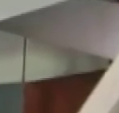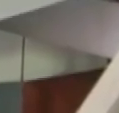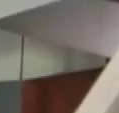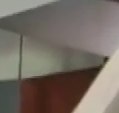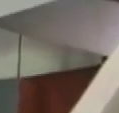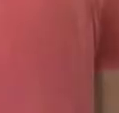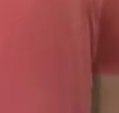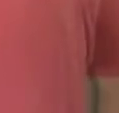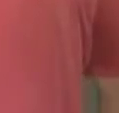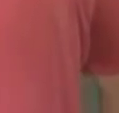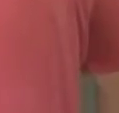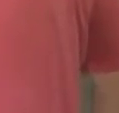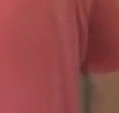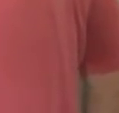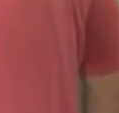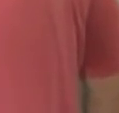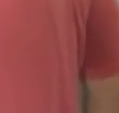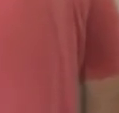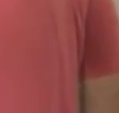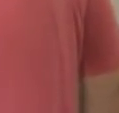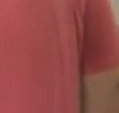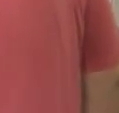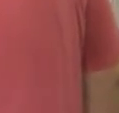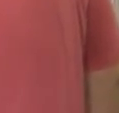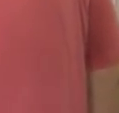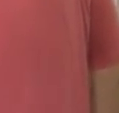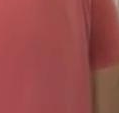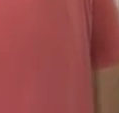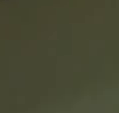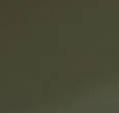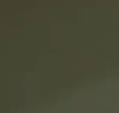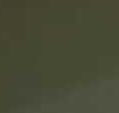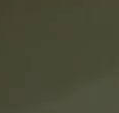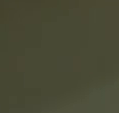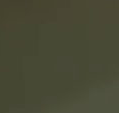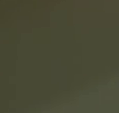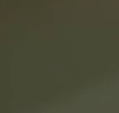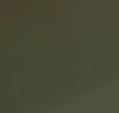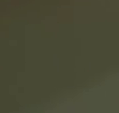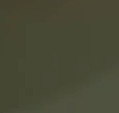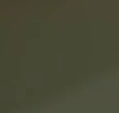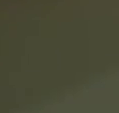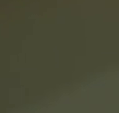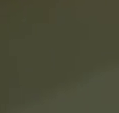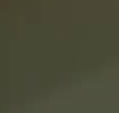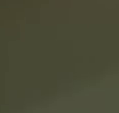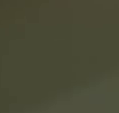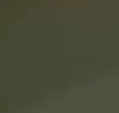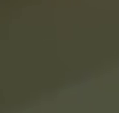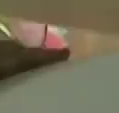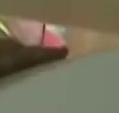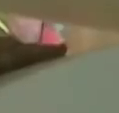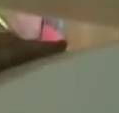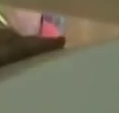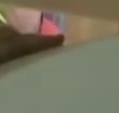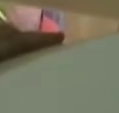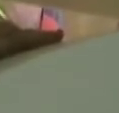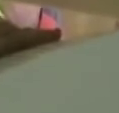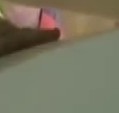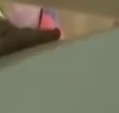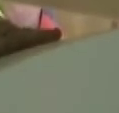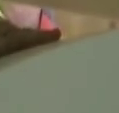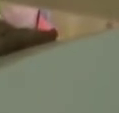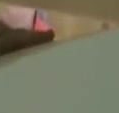la elaboración de los cuadernos para los niños y niñas de Venezuela que reinician clase el próximo lunes 16